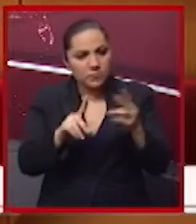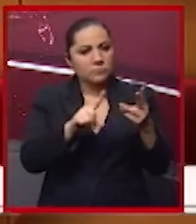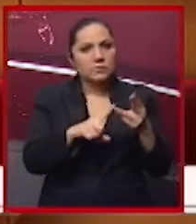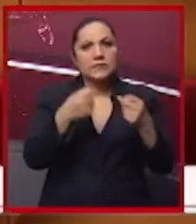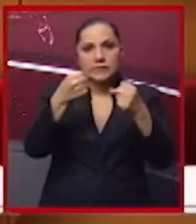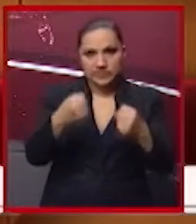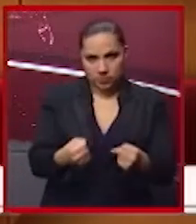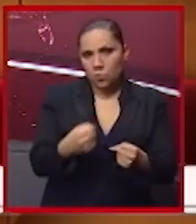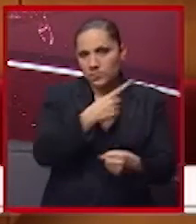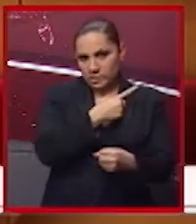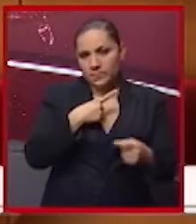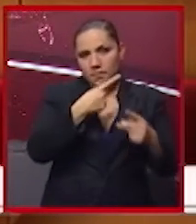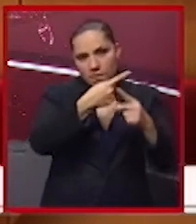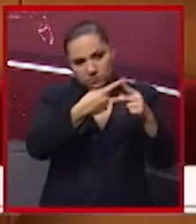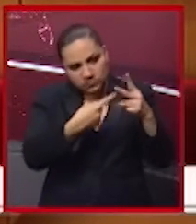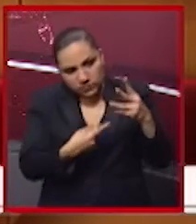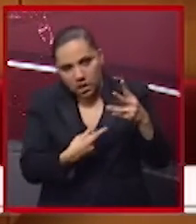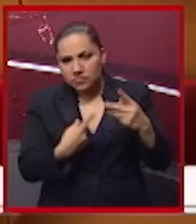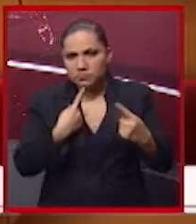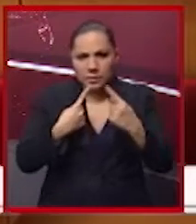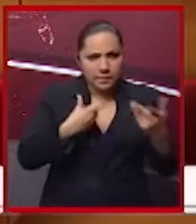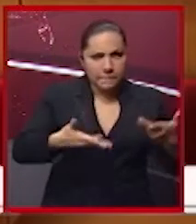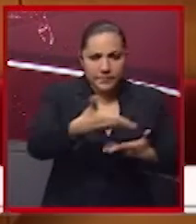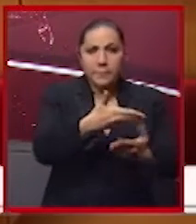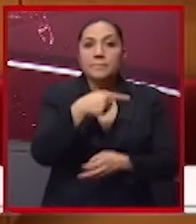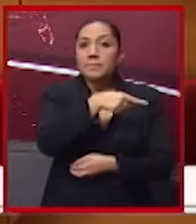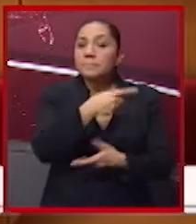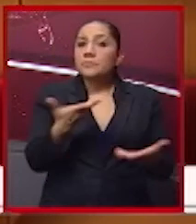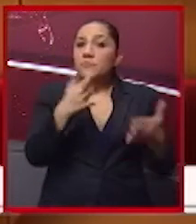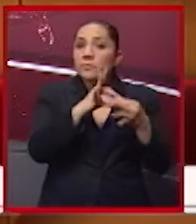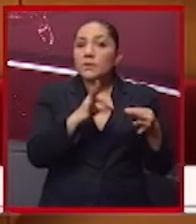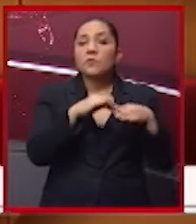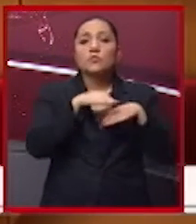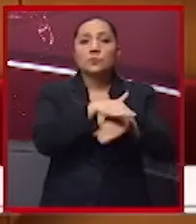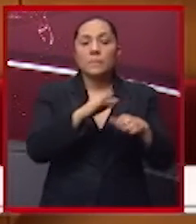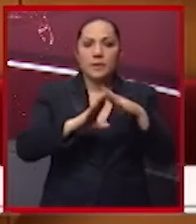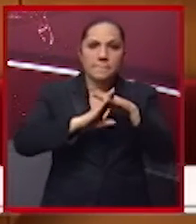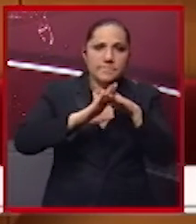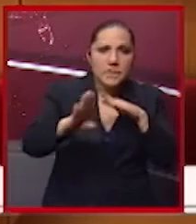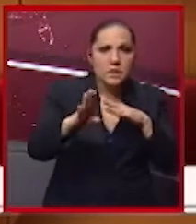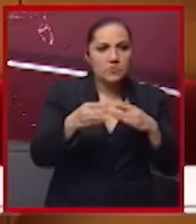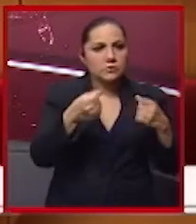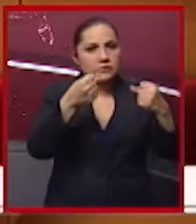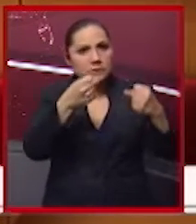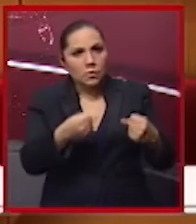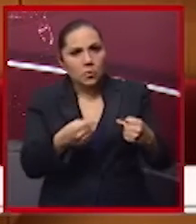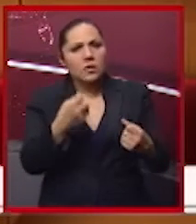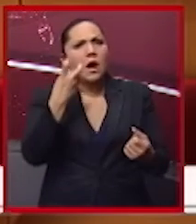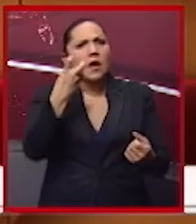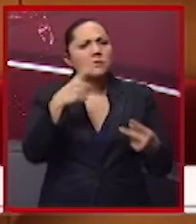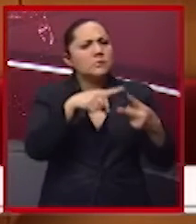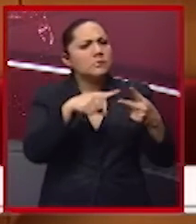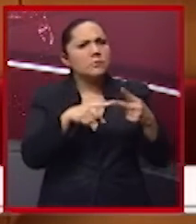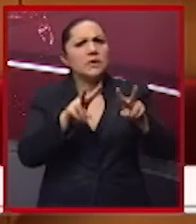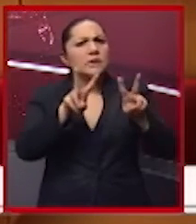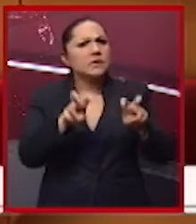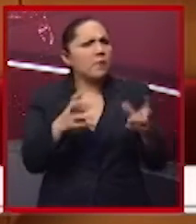informó al Poder Legislativo de acuerdos de migración y seguridad acordados como parte de esta negociación